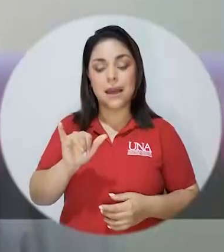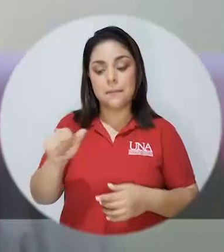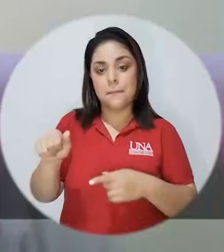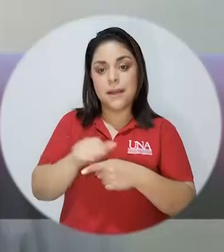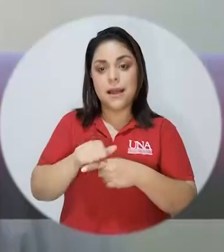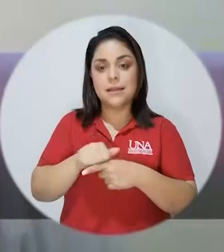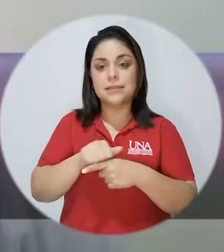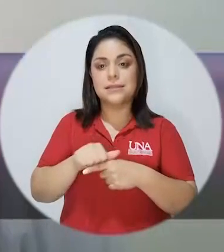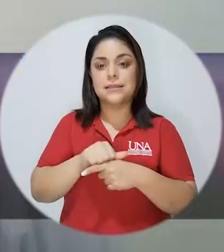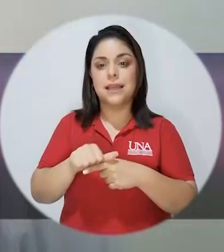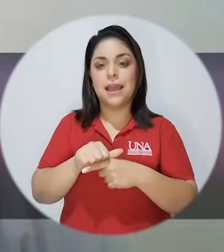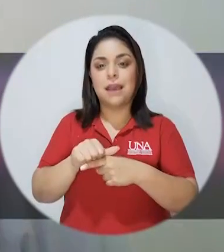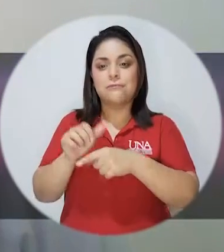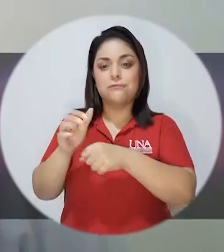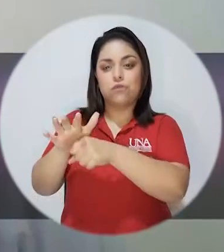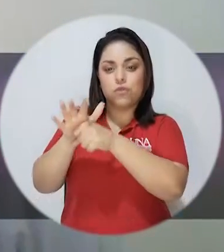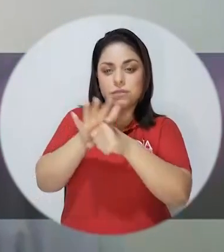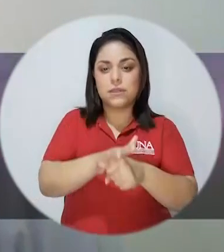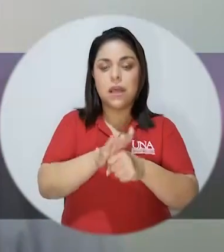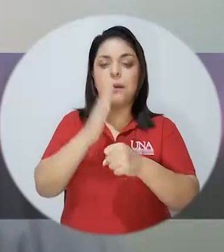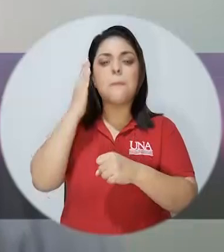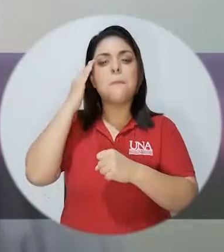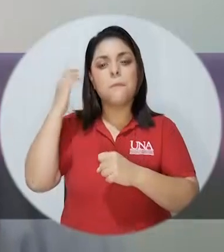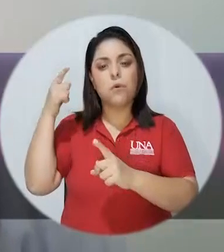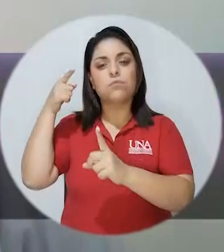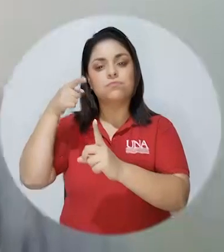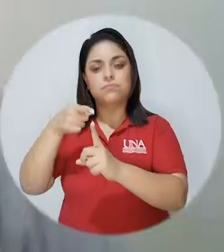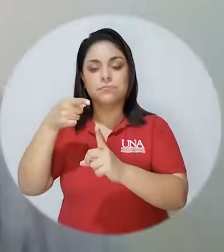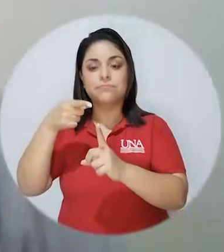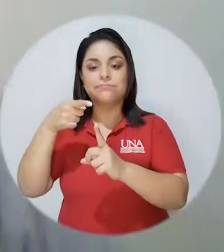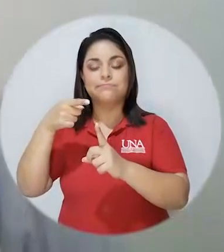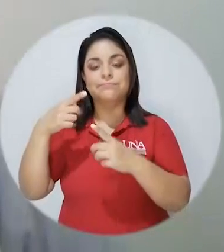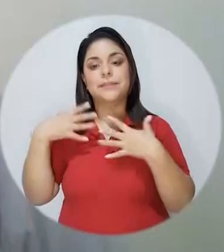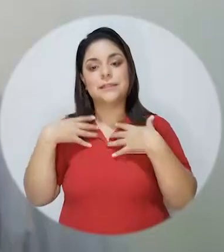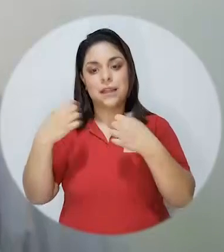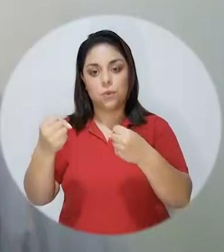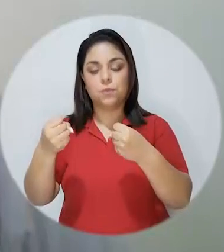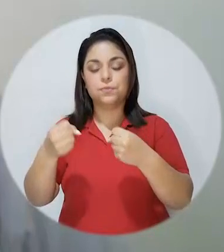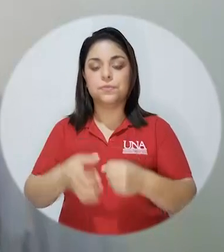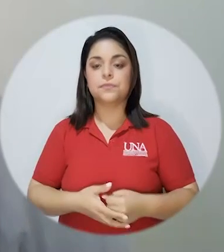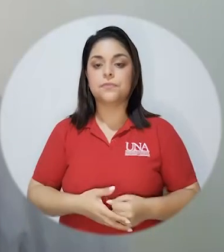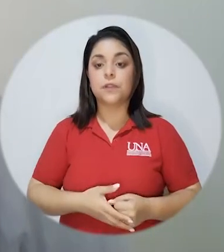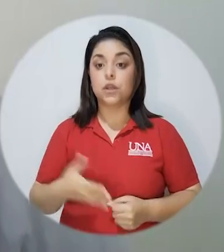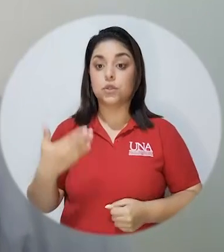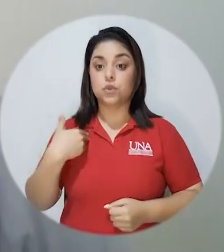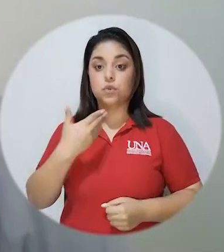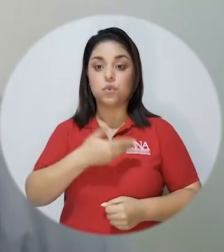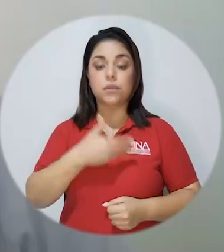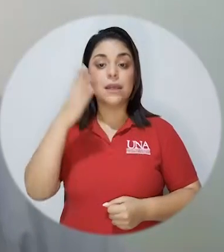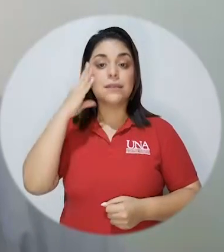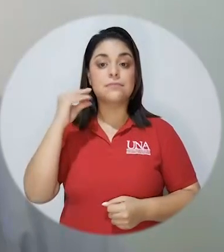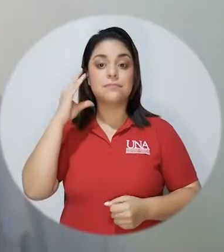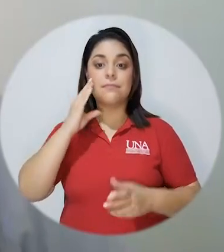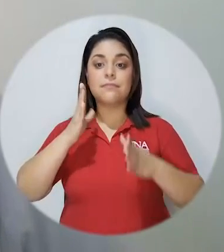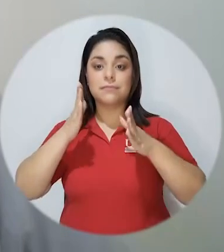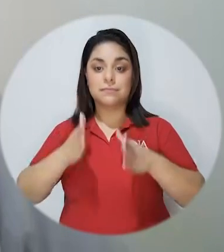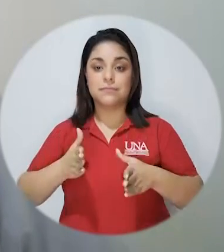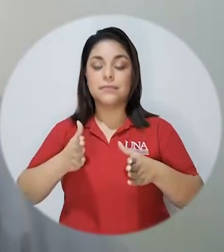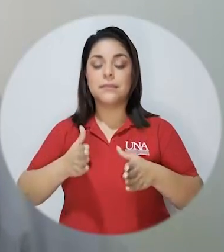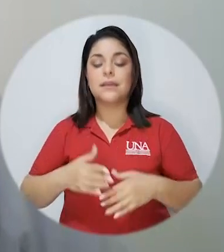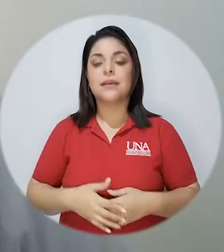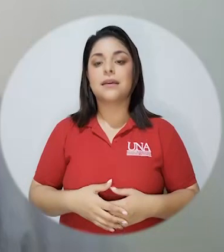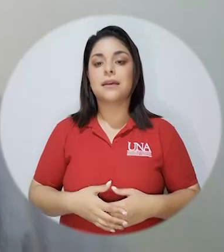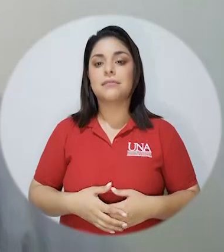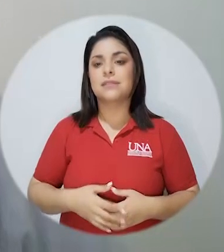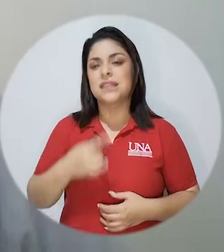práctica forzada por la coyuntura sanitaria, ¿no? Y a veces nosotros decimos los especialistas que lo más valioso